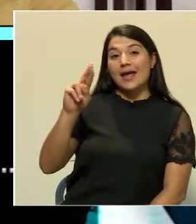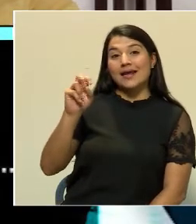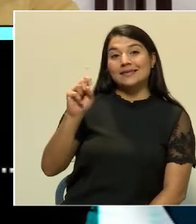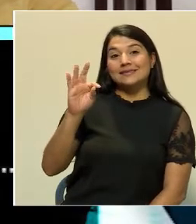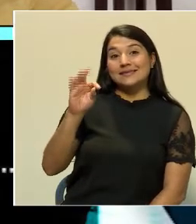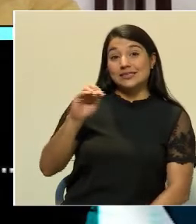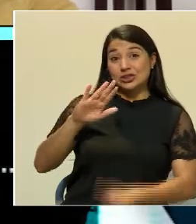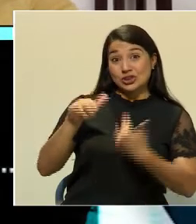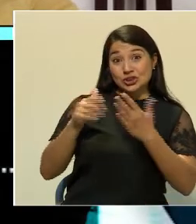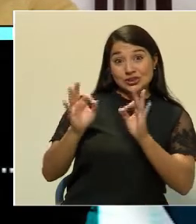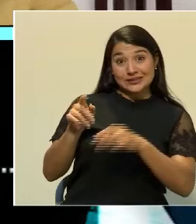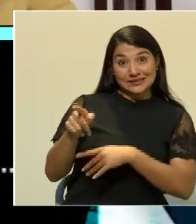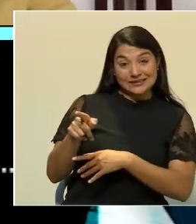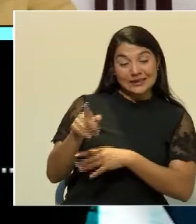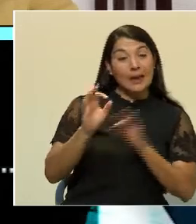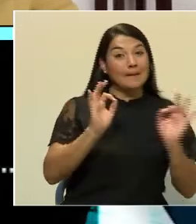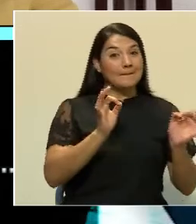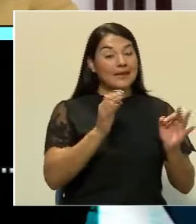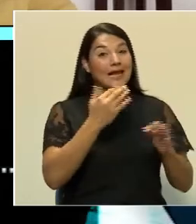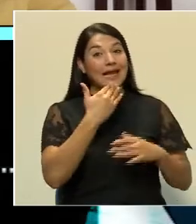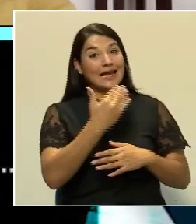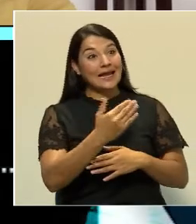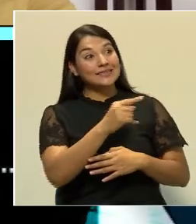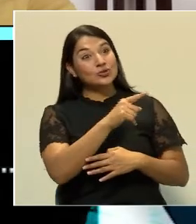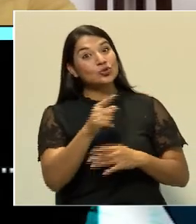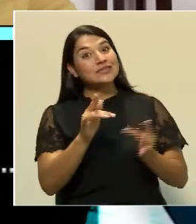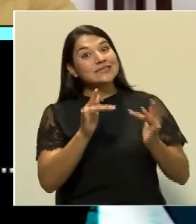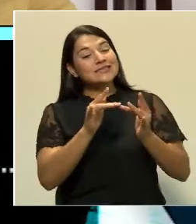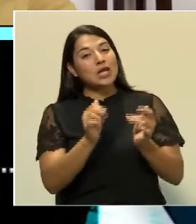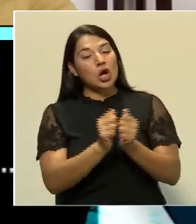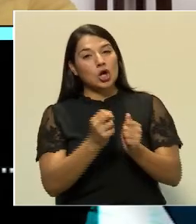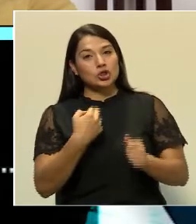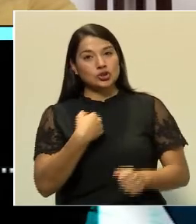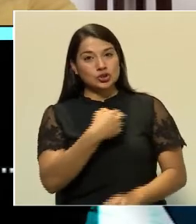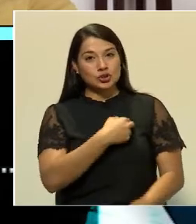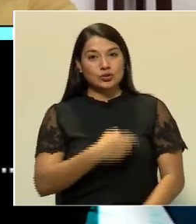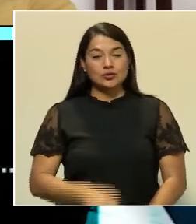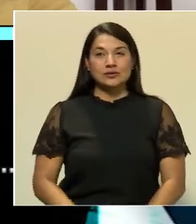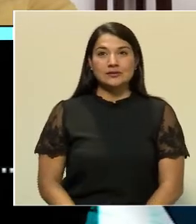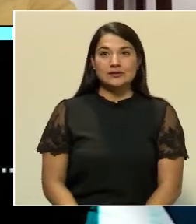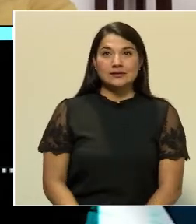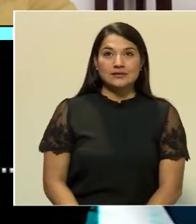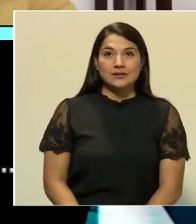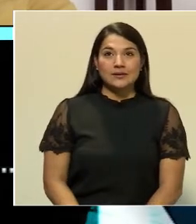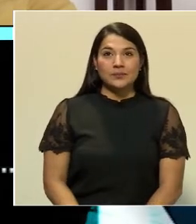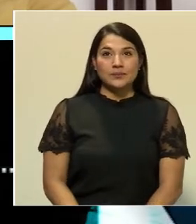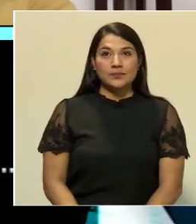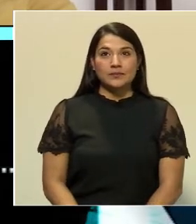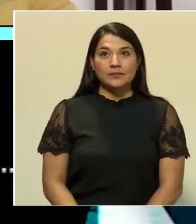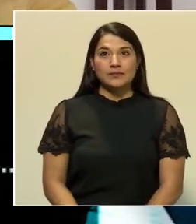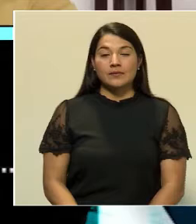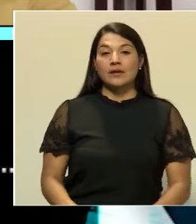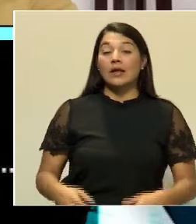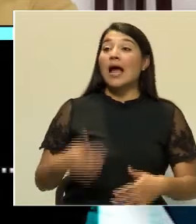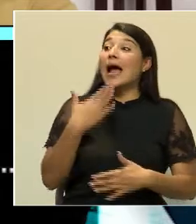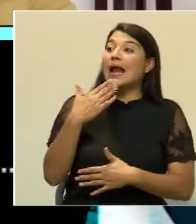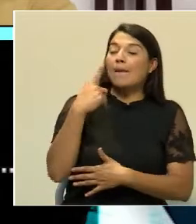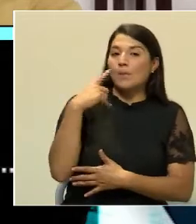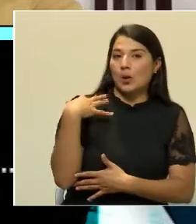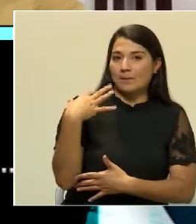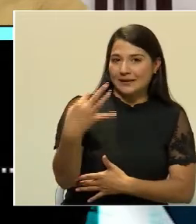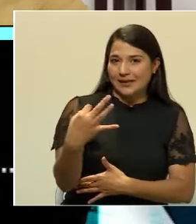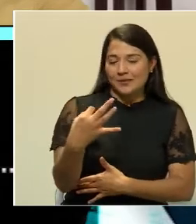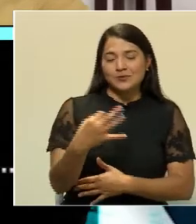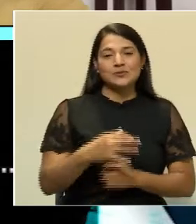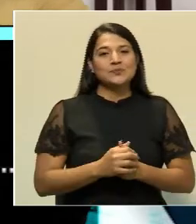estás? ¿Todo bien? Todo súper bien. Muchas gracias por estar con nosotros. La pandemia... Gracias por la invitación.